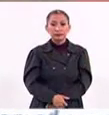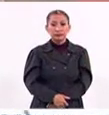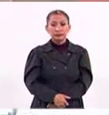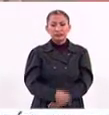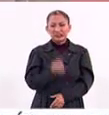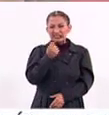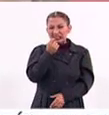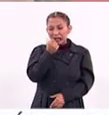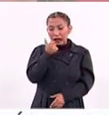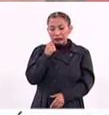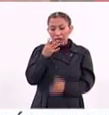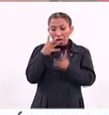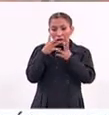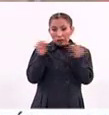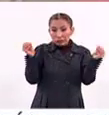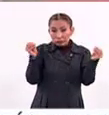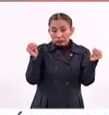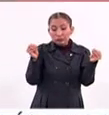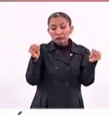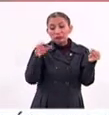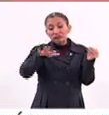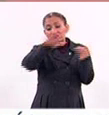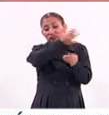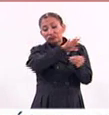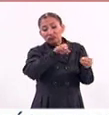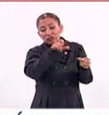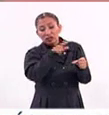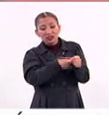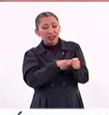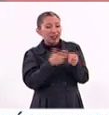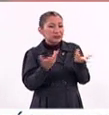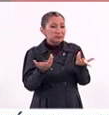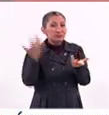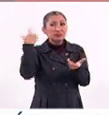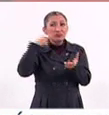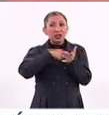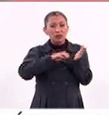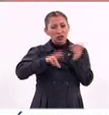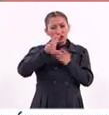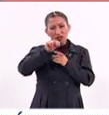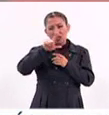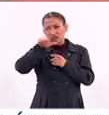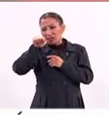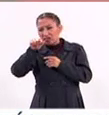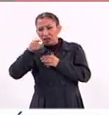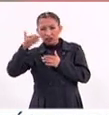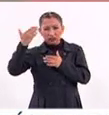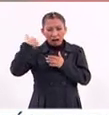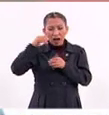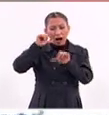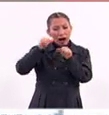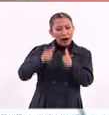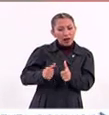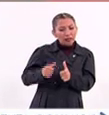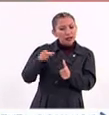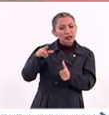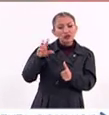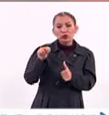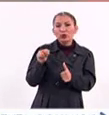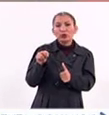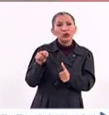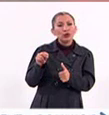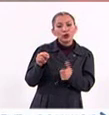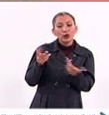estaba a punto de extinguirse, ¿no? El sentido social, desde los 80, 70, en el arte, ya